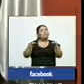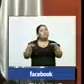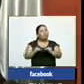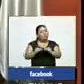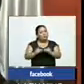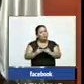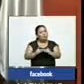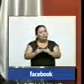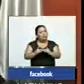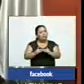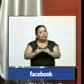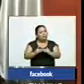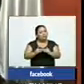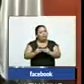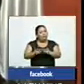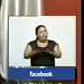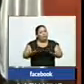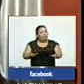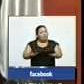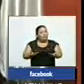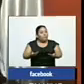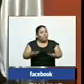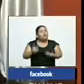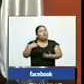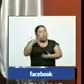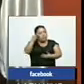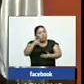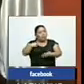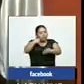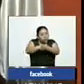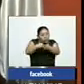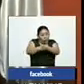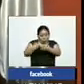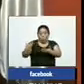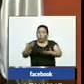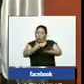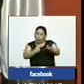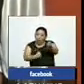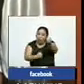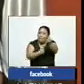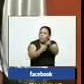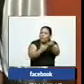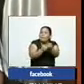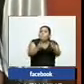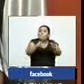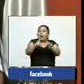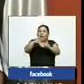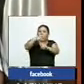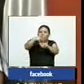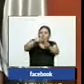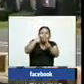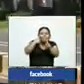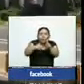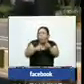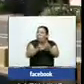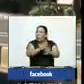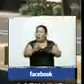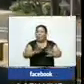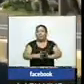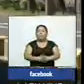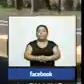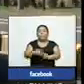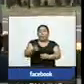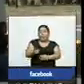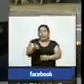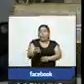nuestro empeño de contribuir a que la delincuencia no se vuelva impune. En los